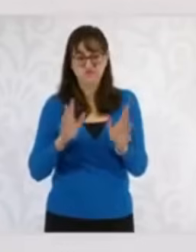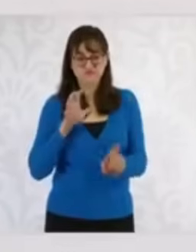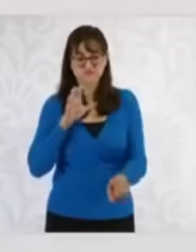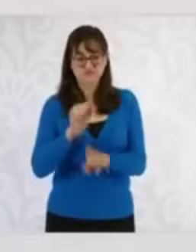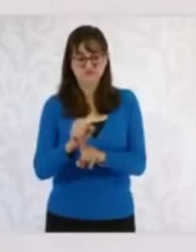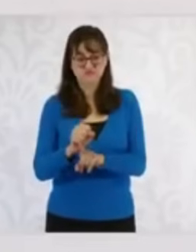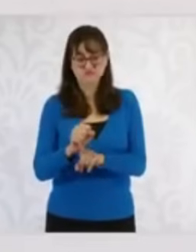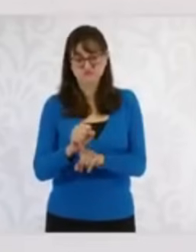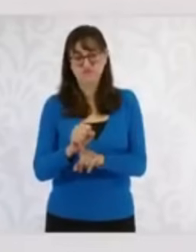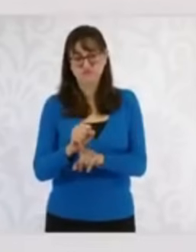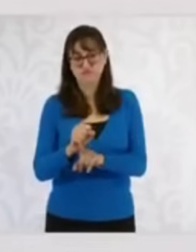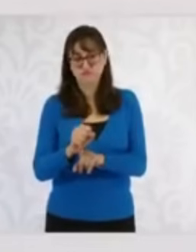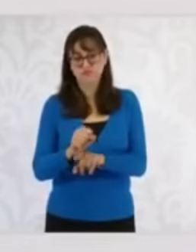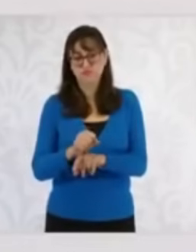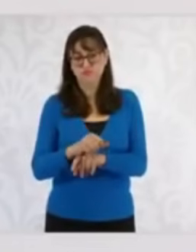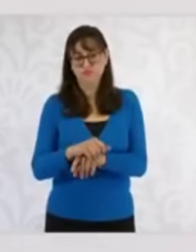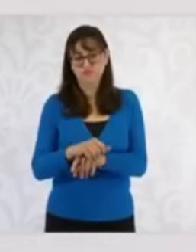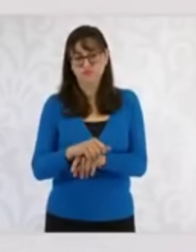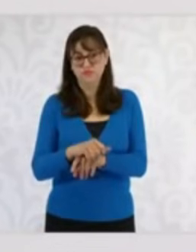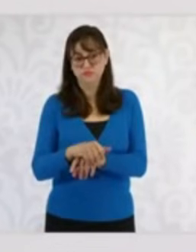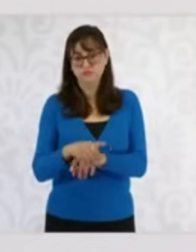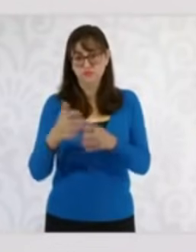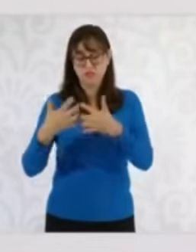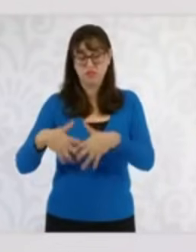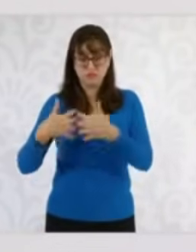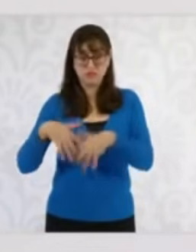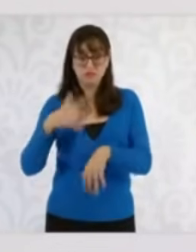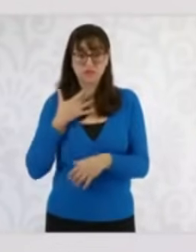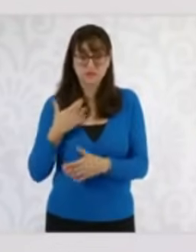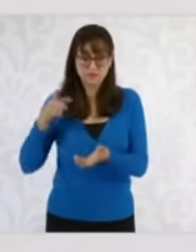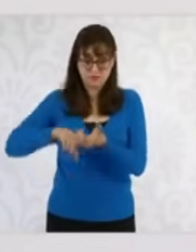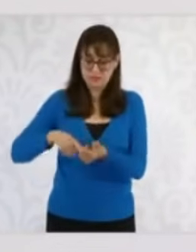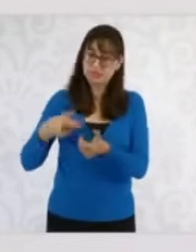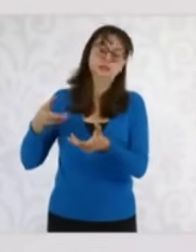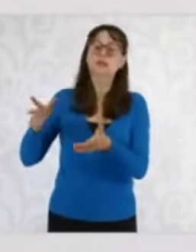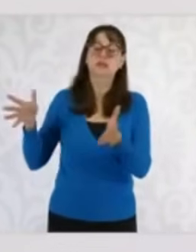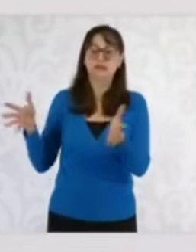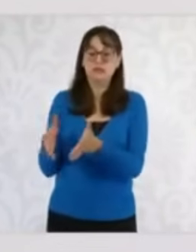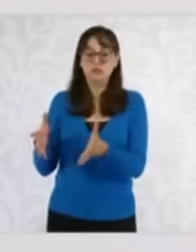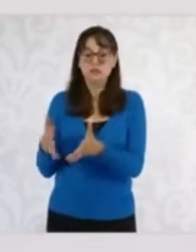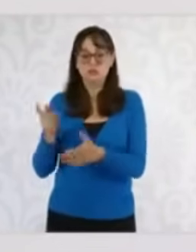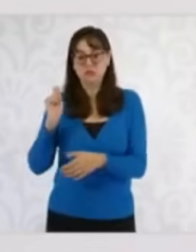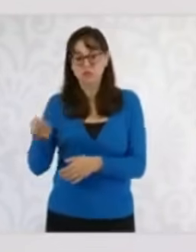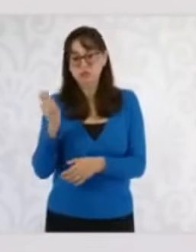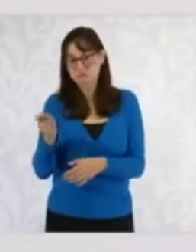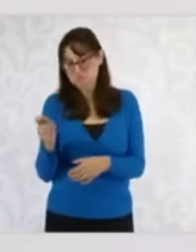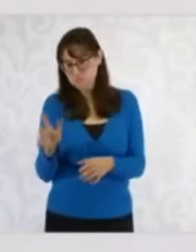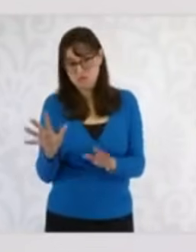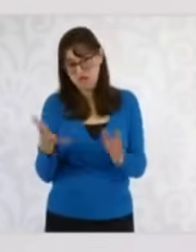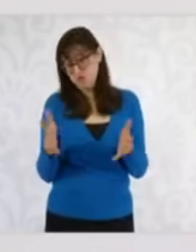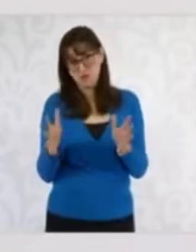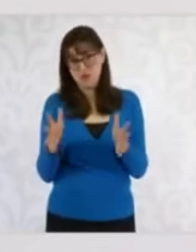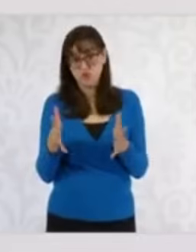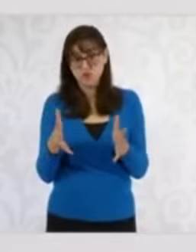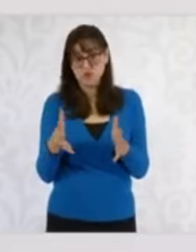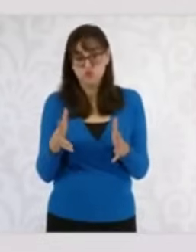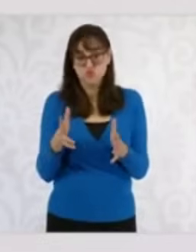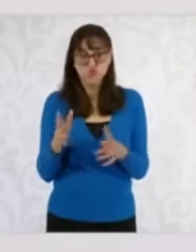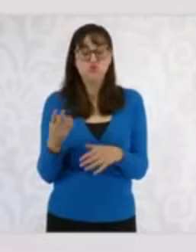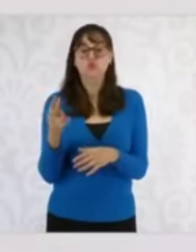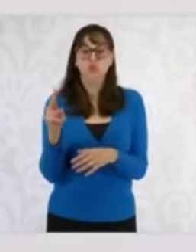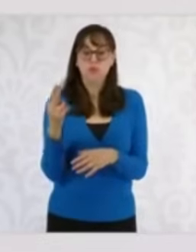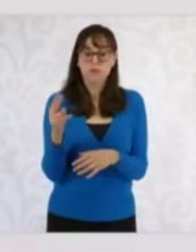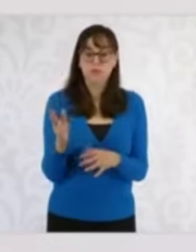de diseño de la refinería. Es decir, a finales de noviembre estaremos ya trabajando